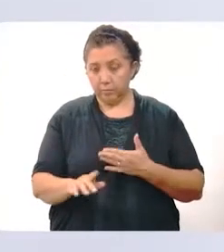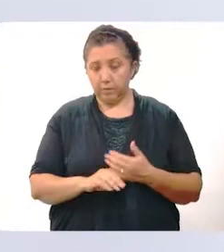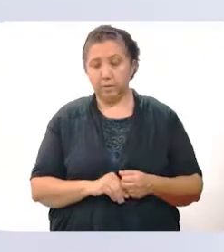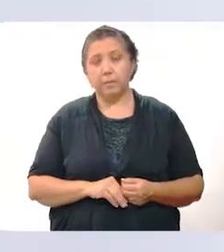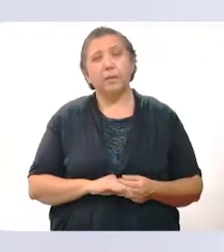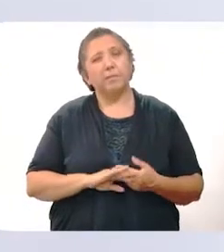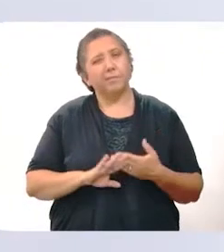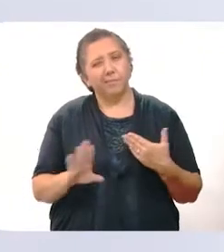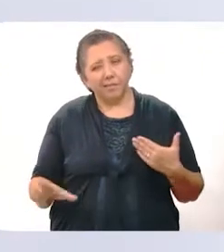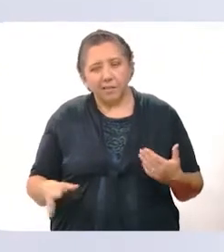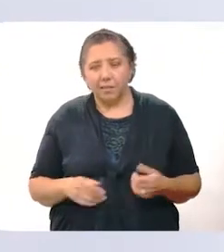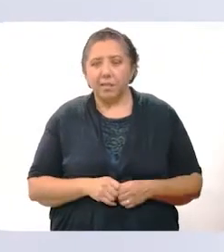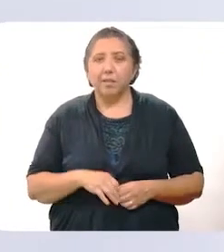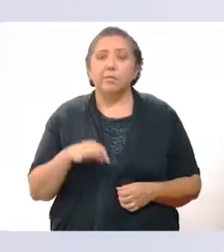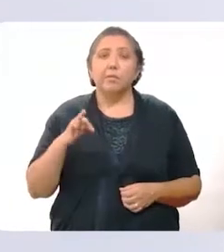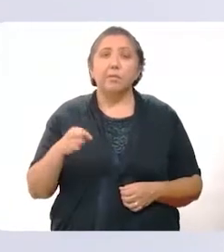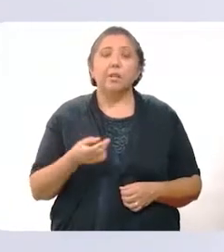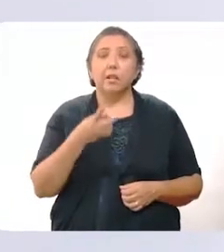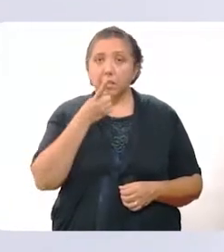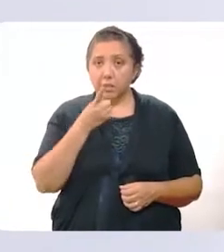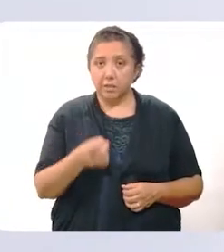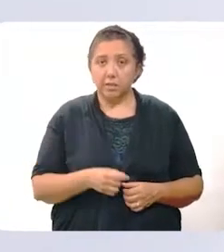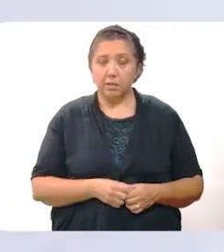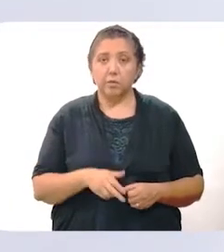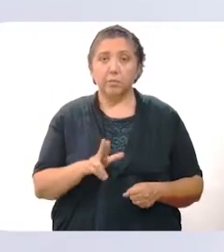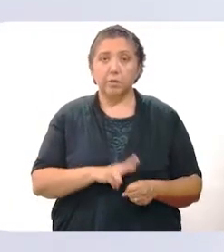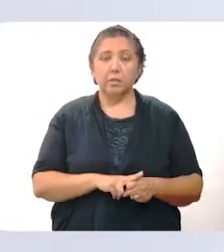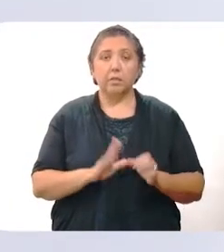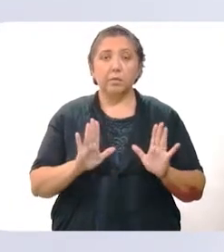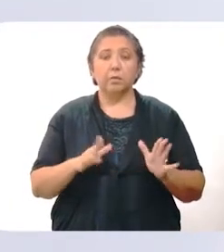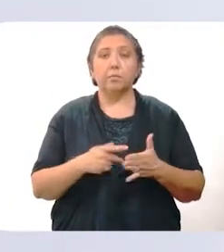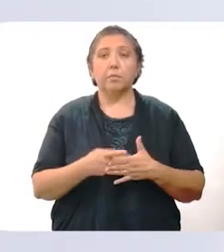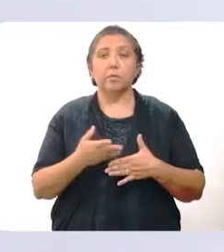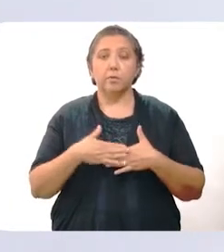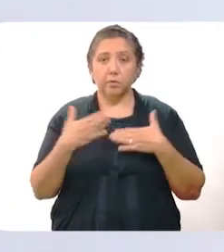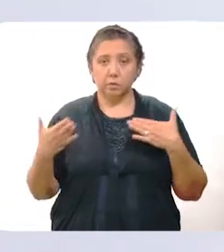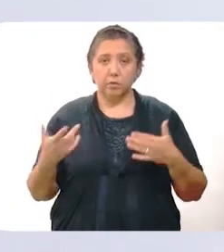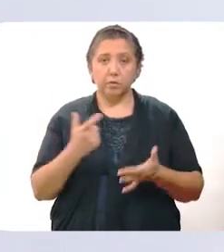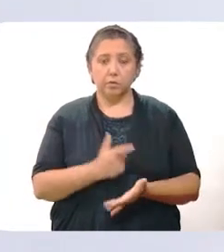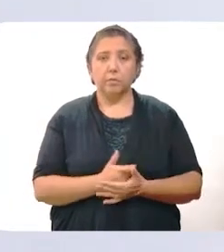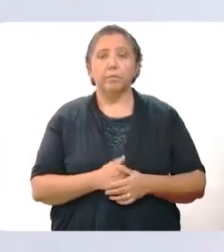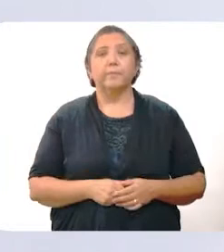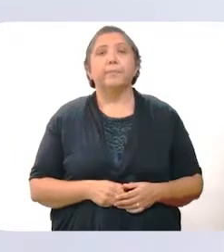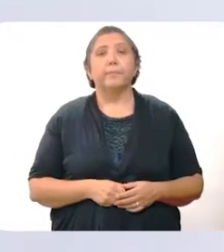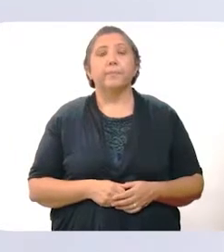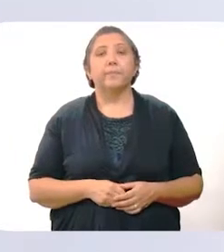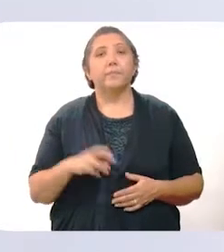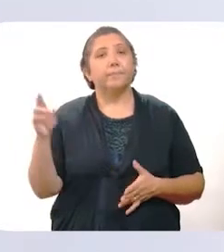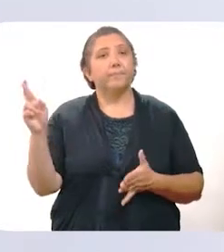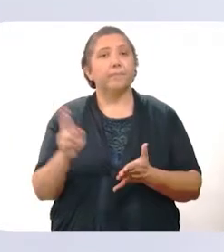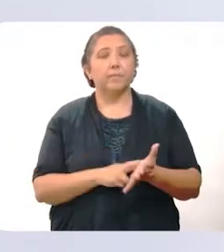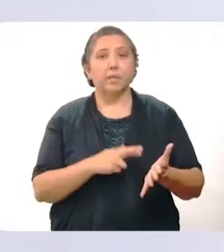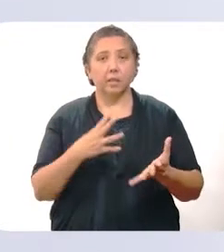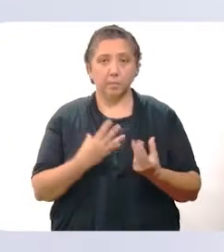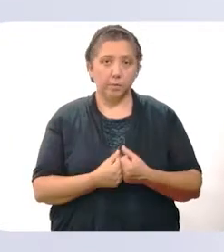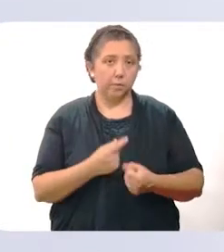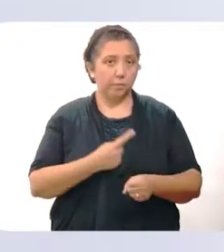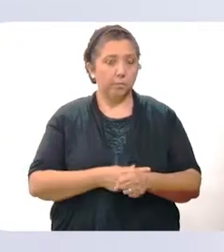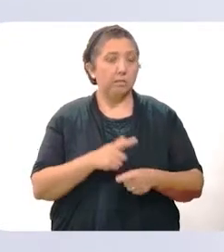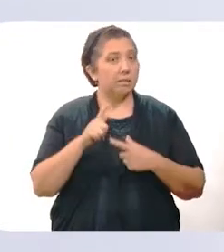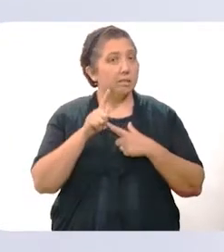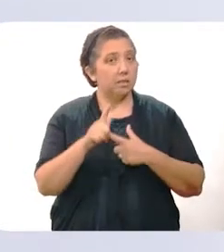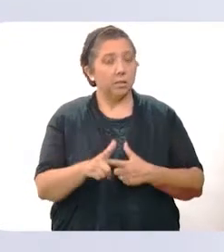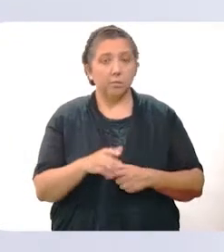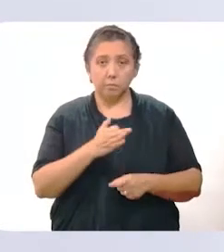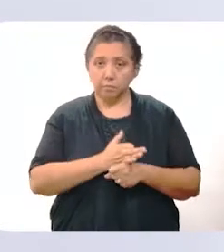sanitarias, para evitar comprometer nuestra capacidad hospitalaria e interrumpir el proceso de reactivación económica. Reiteramos, la pandemia